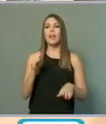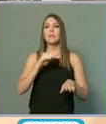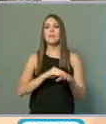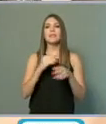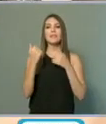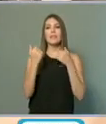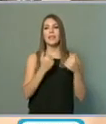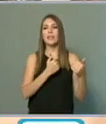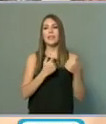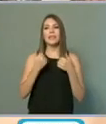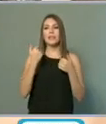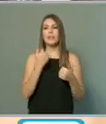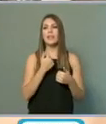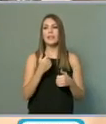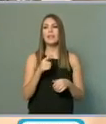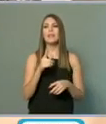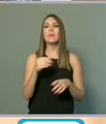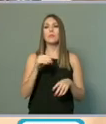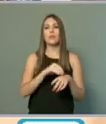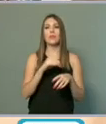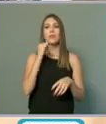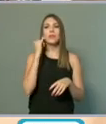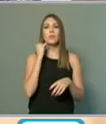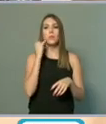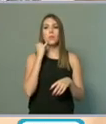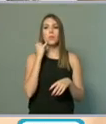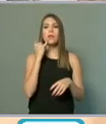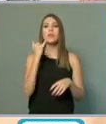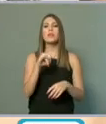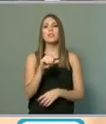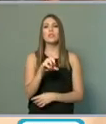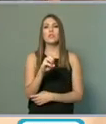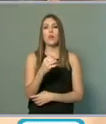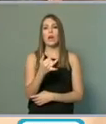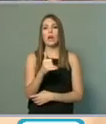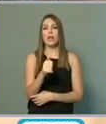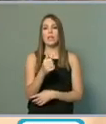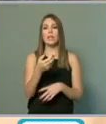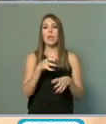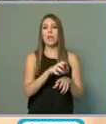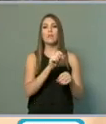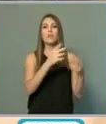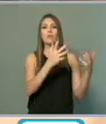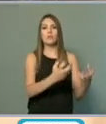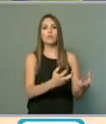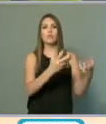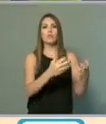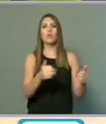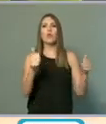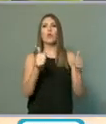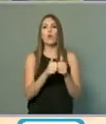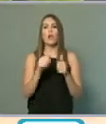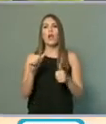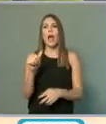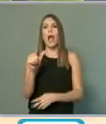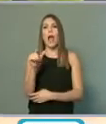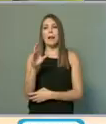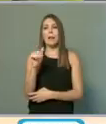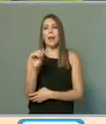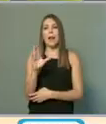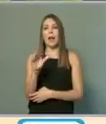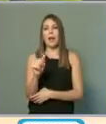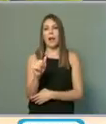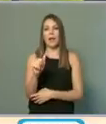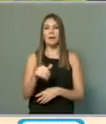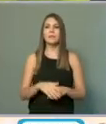sandía, agregamos un poco de jugo de limón y nuestra soya. Vamos a dejar marinar eso junto con la albahaca. Me voy de este